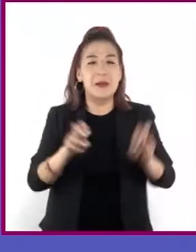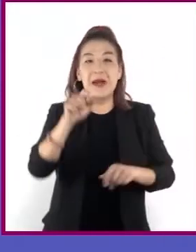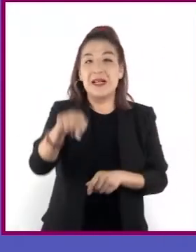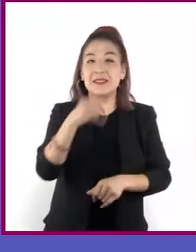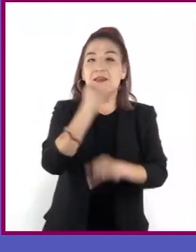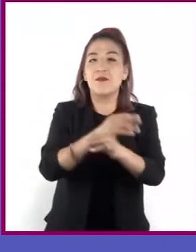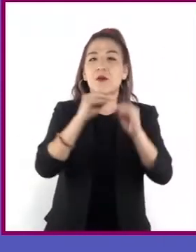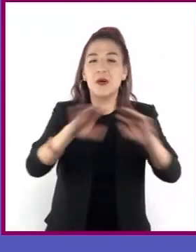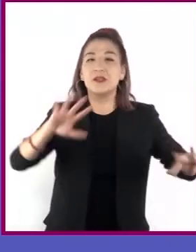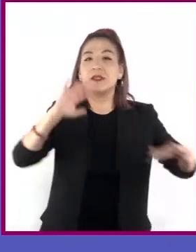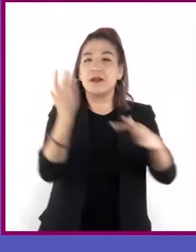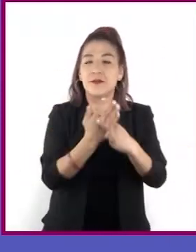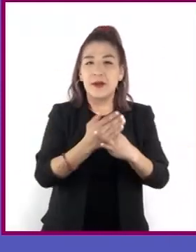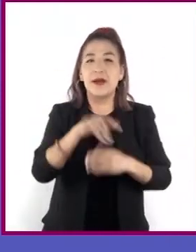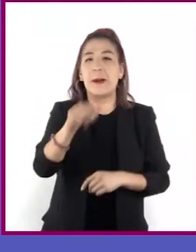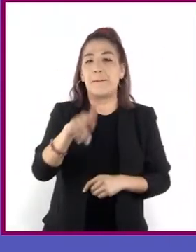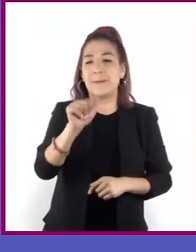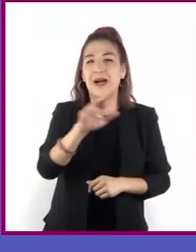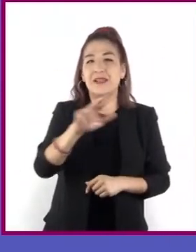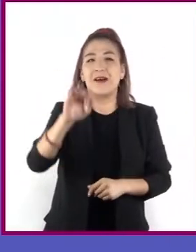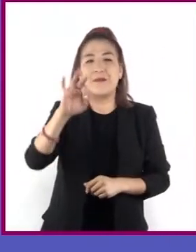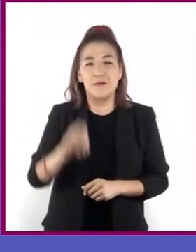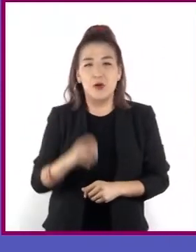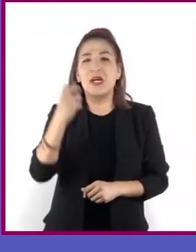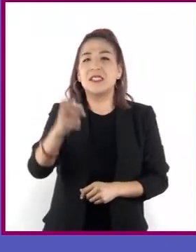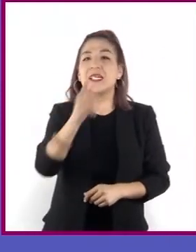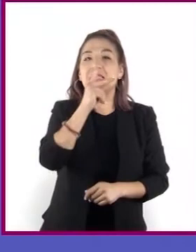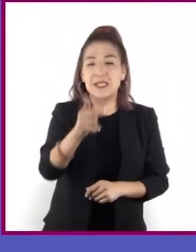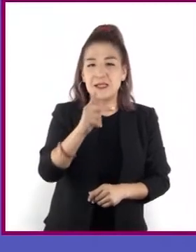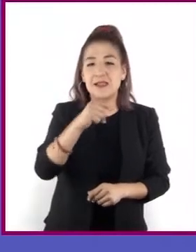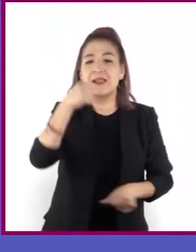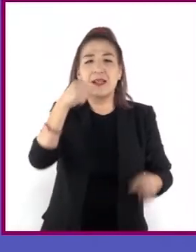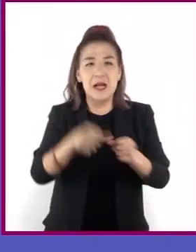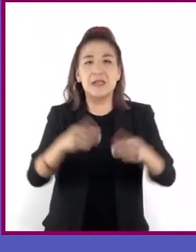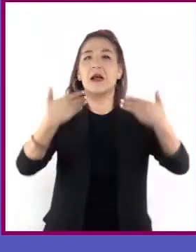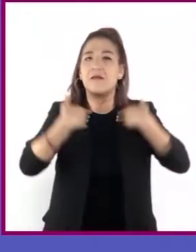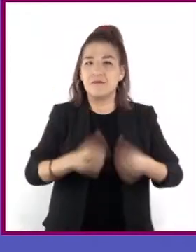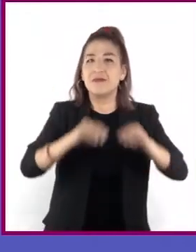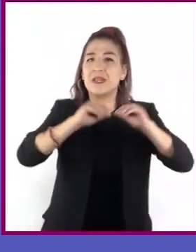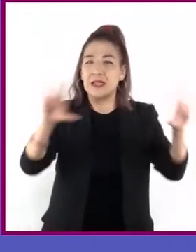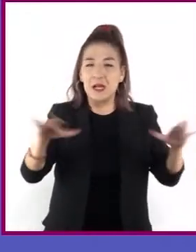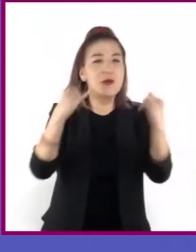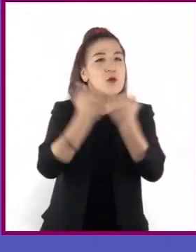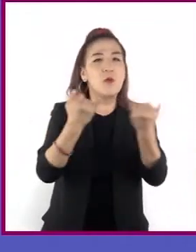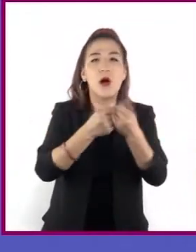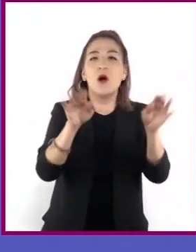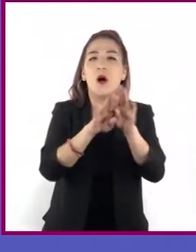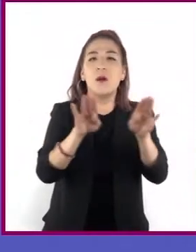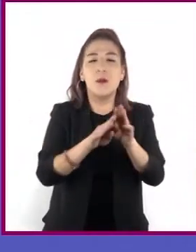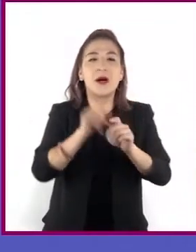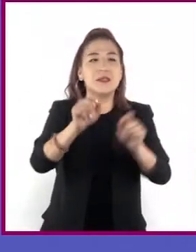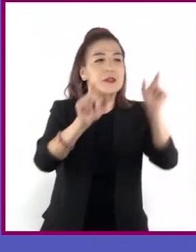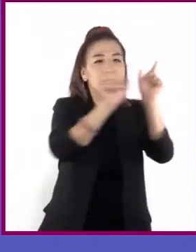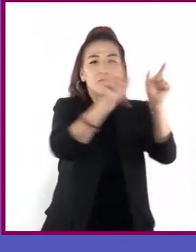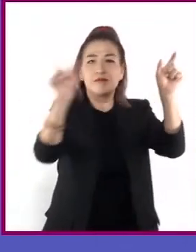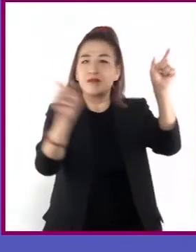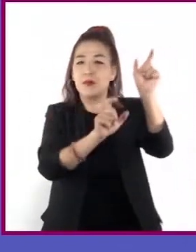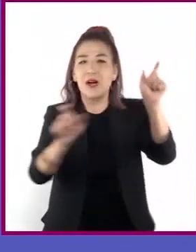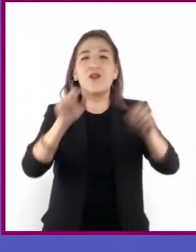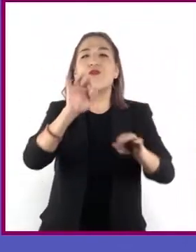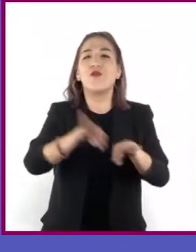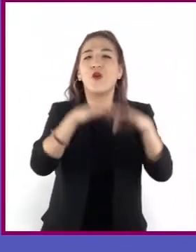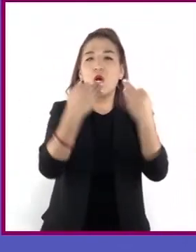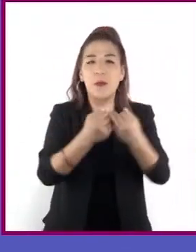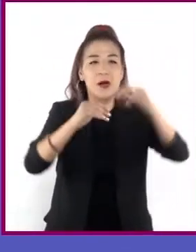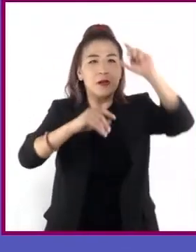información está dividida en párrafos. La letra es legible, lo mismo la organización del espacio y se resaltan los